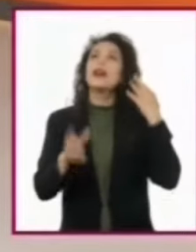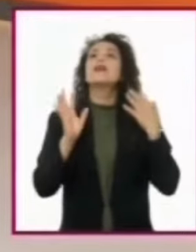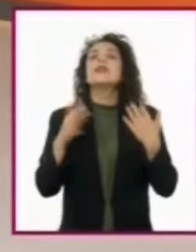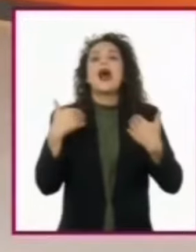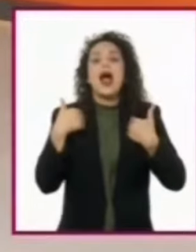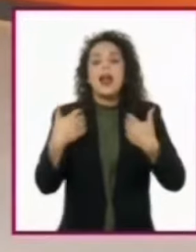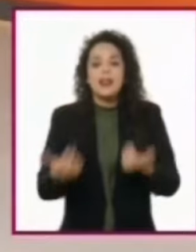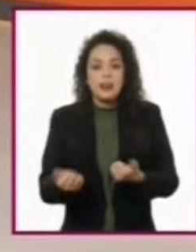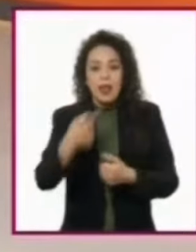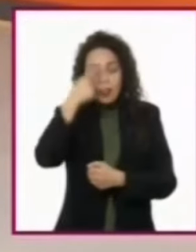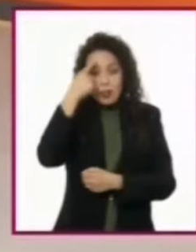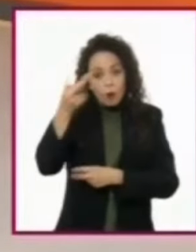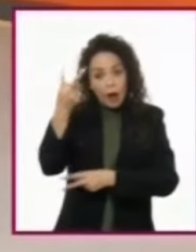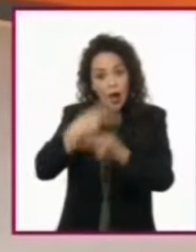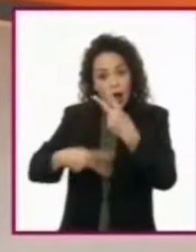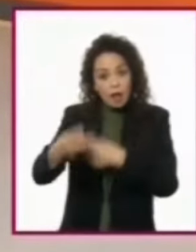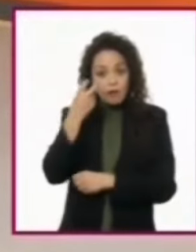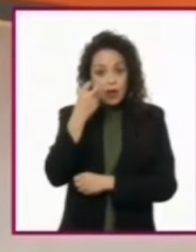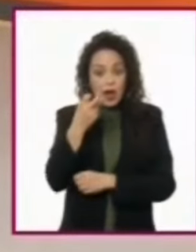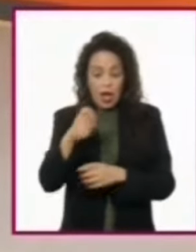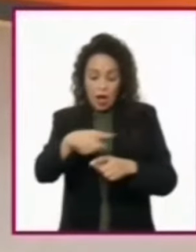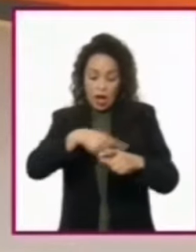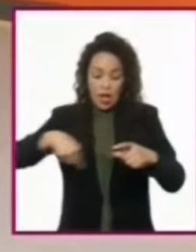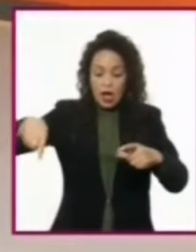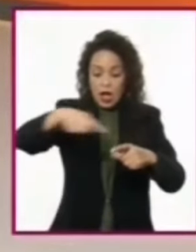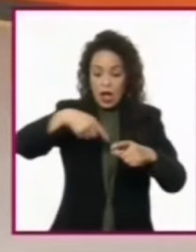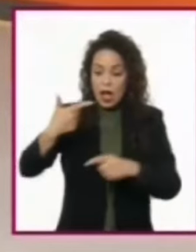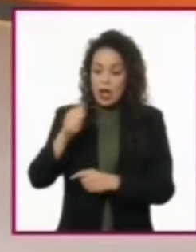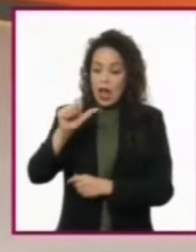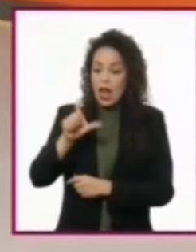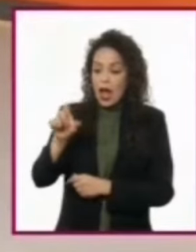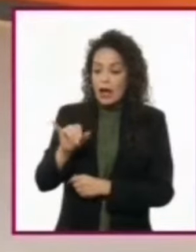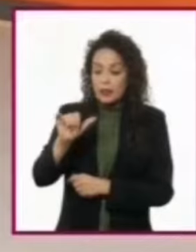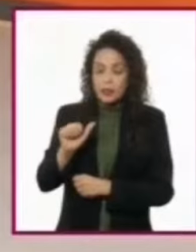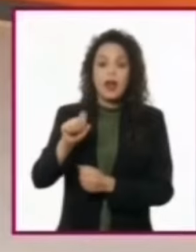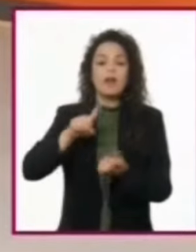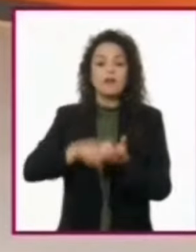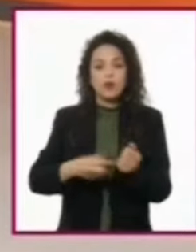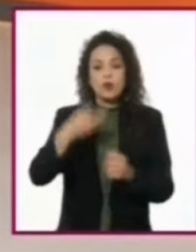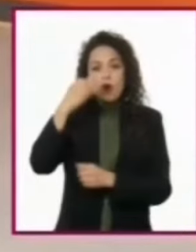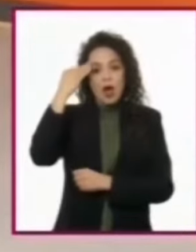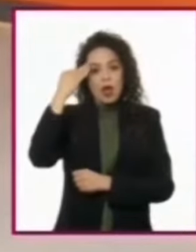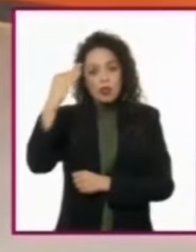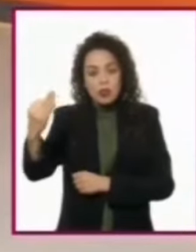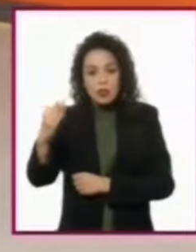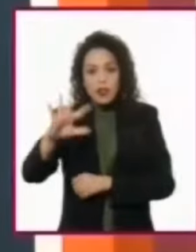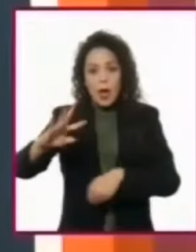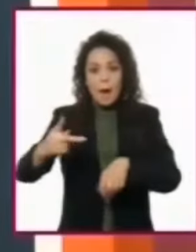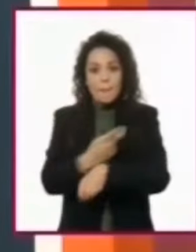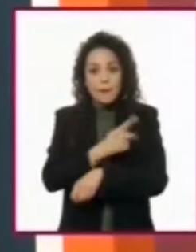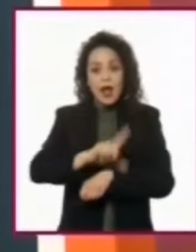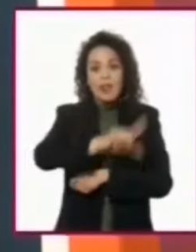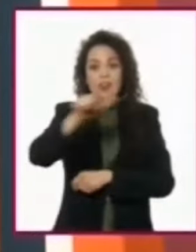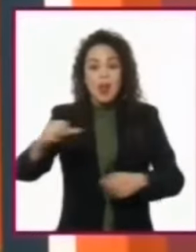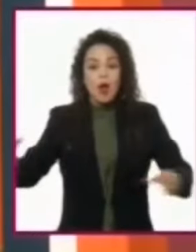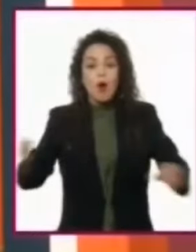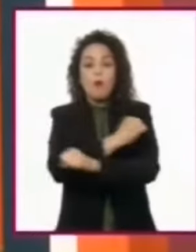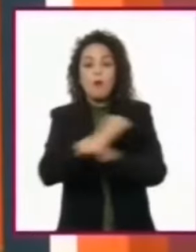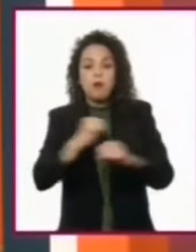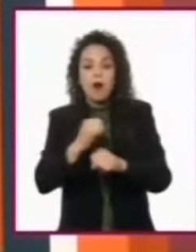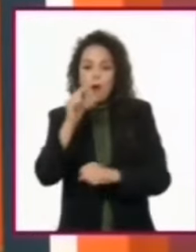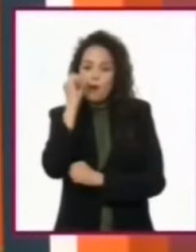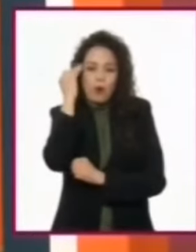la formación de galaxias están en función del tiempo transcurrido justo después de la gran explosión. Alumnas y alumnos que